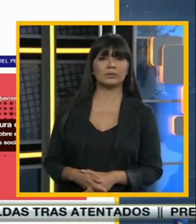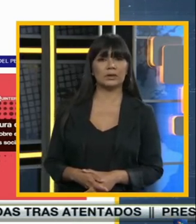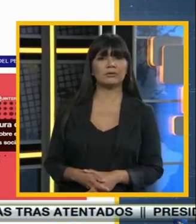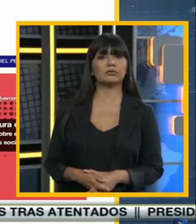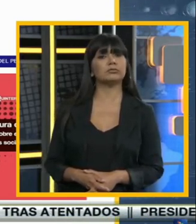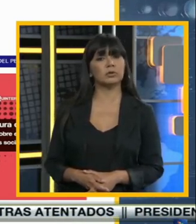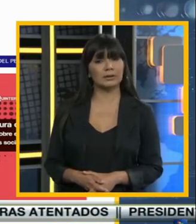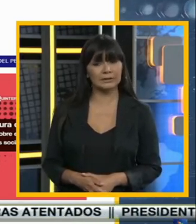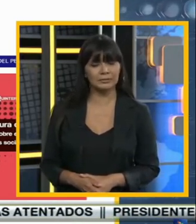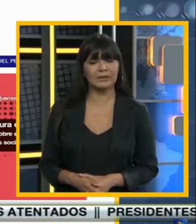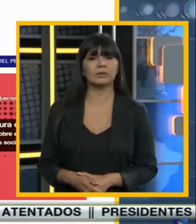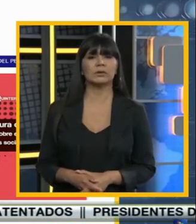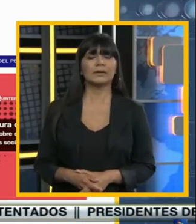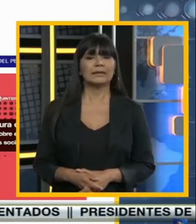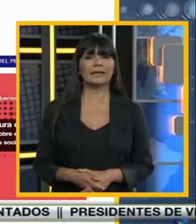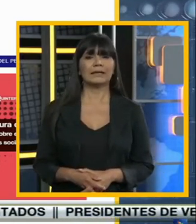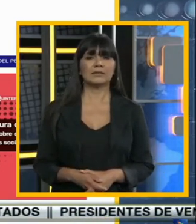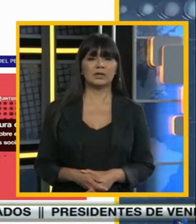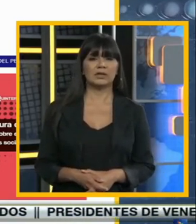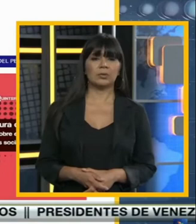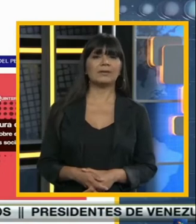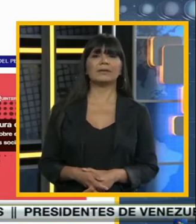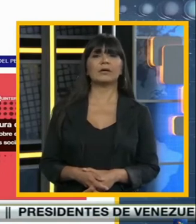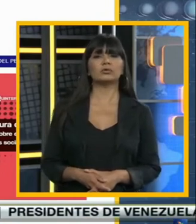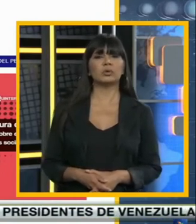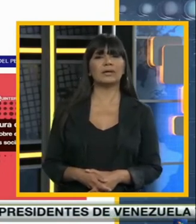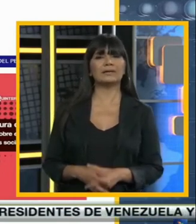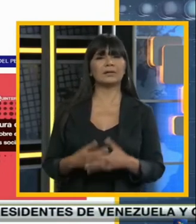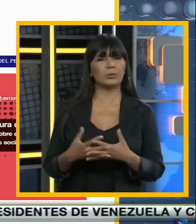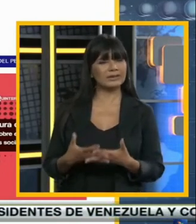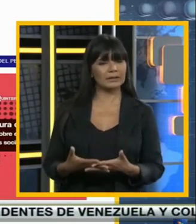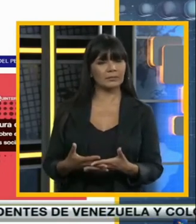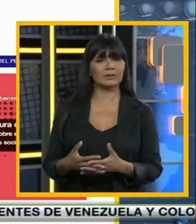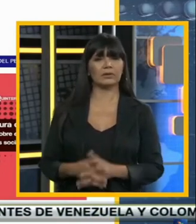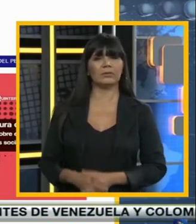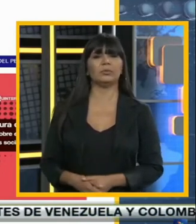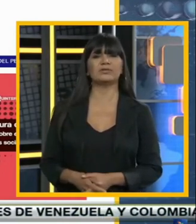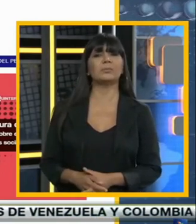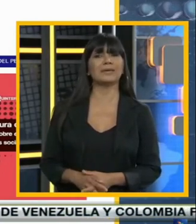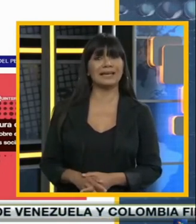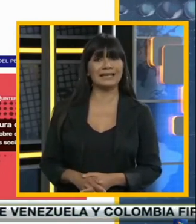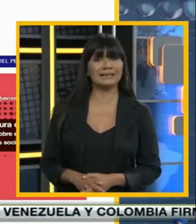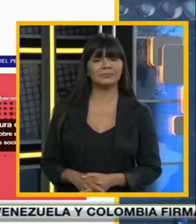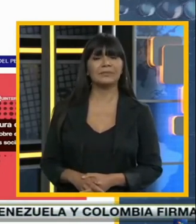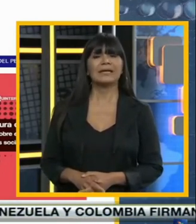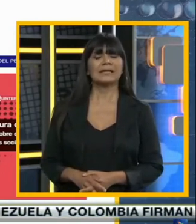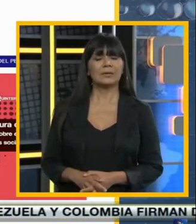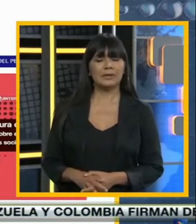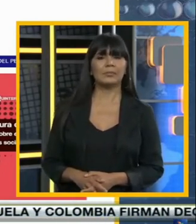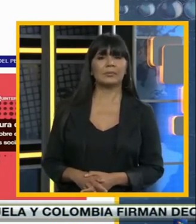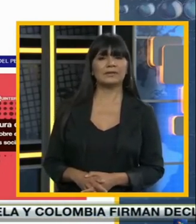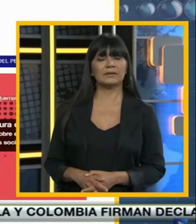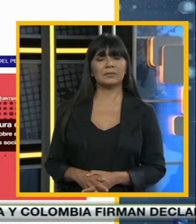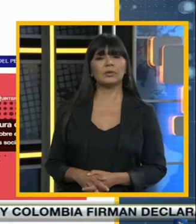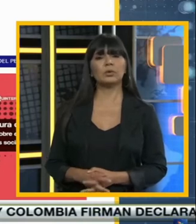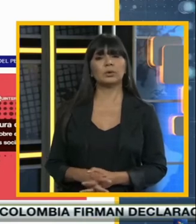el narcotráfico, fortalecimiento de las relaciones diplomáticas, consulares, el buen tratamiento de la población migrante.